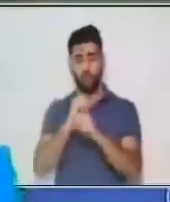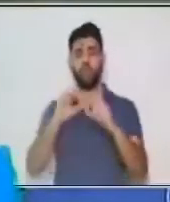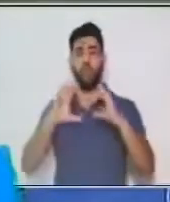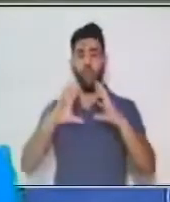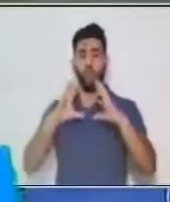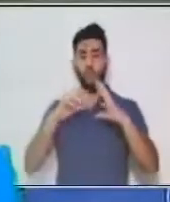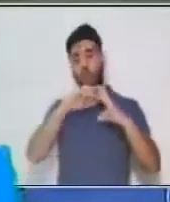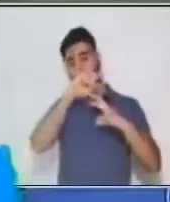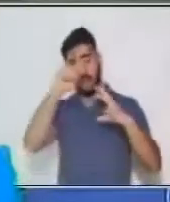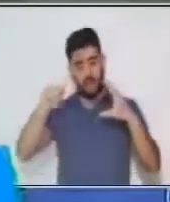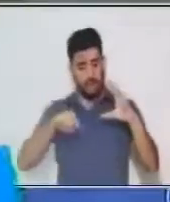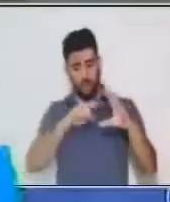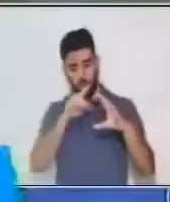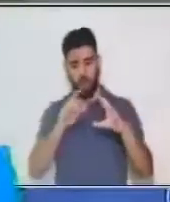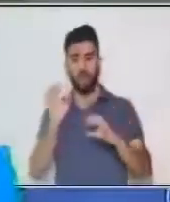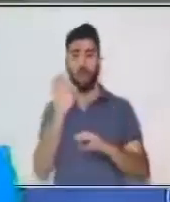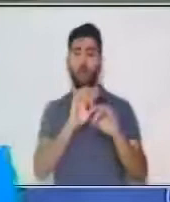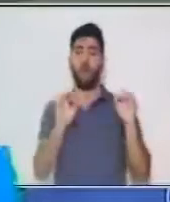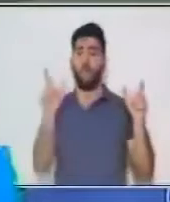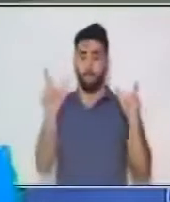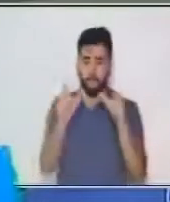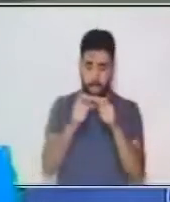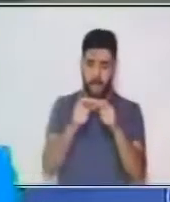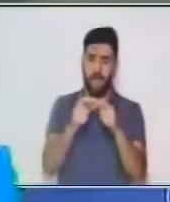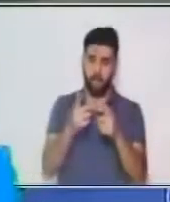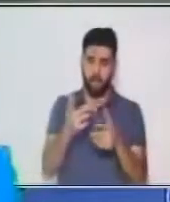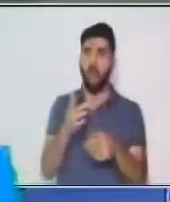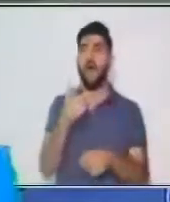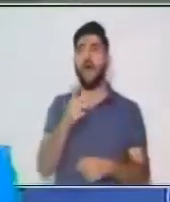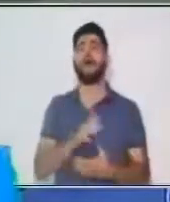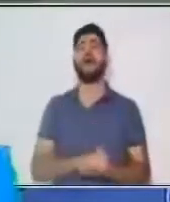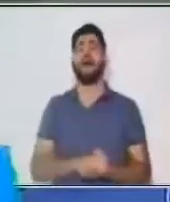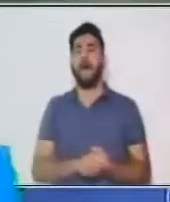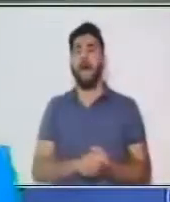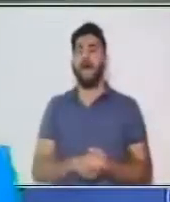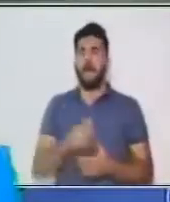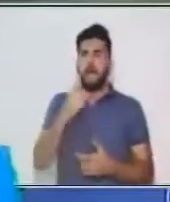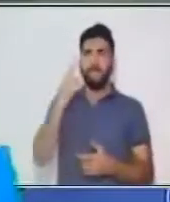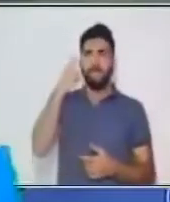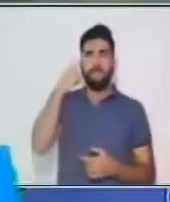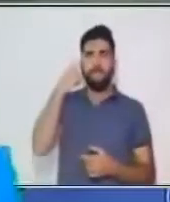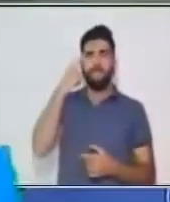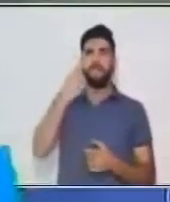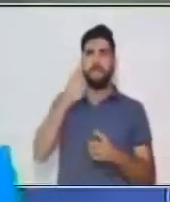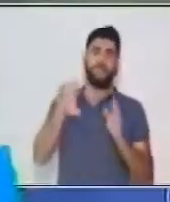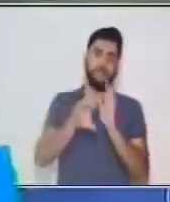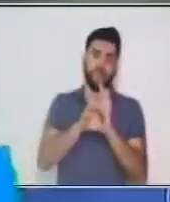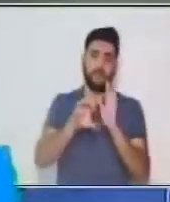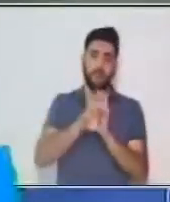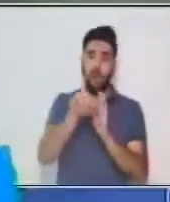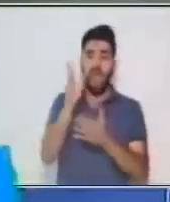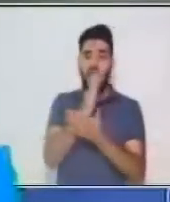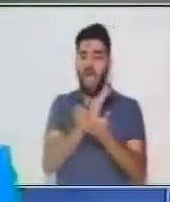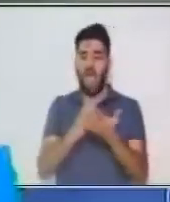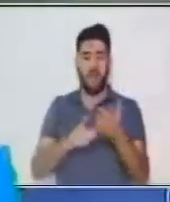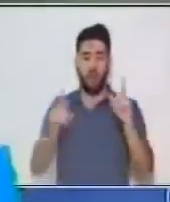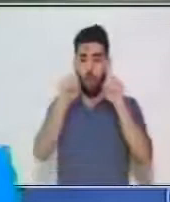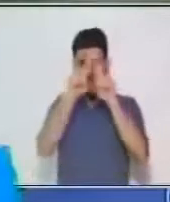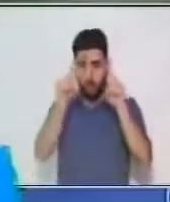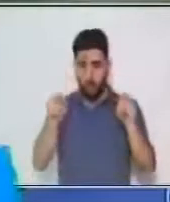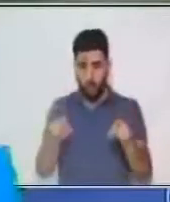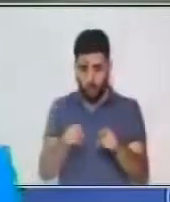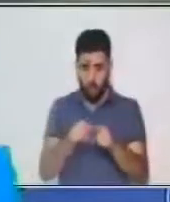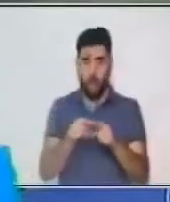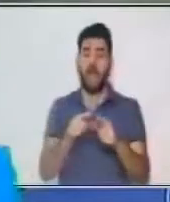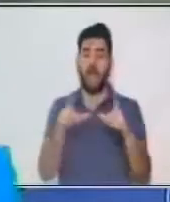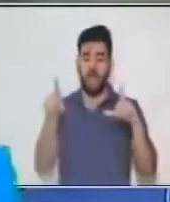pequeño. Cuando te describen algún elemento que sea redondo, tú te imaginas la figura o la